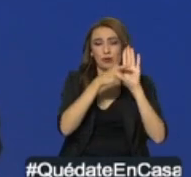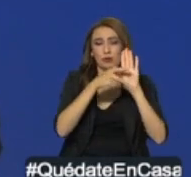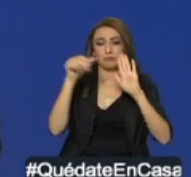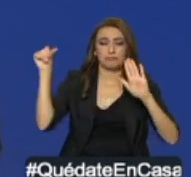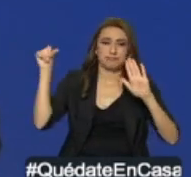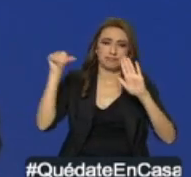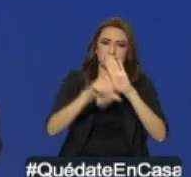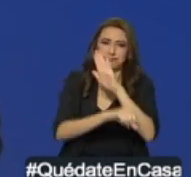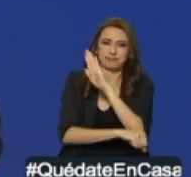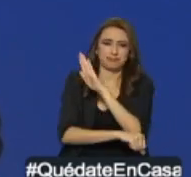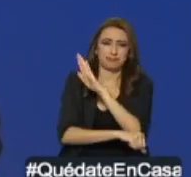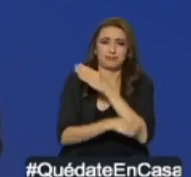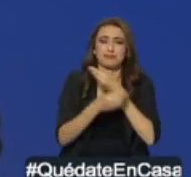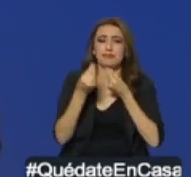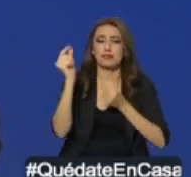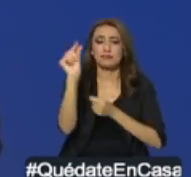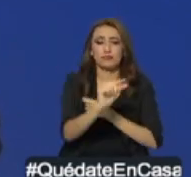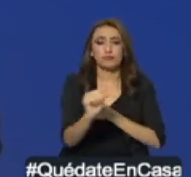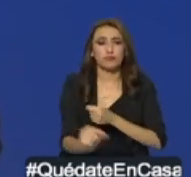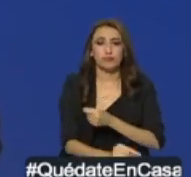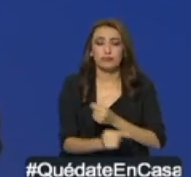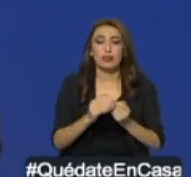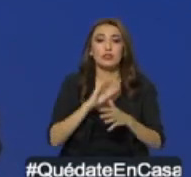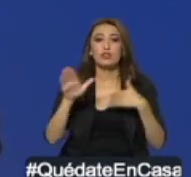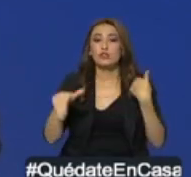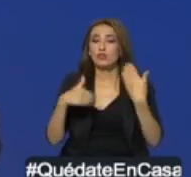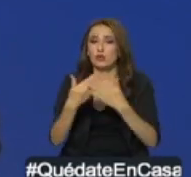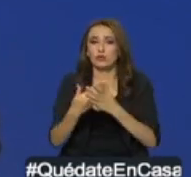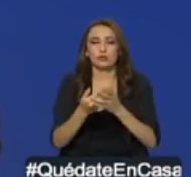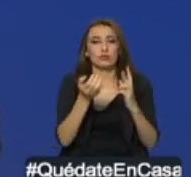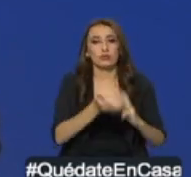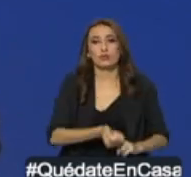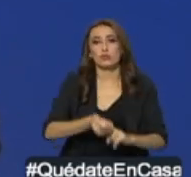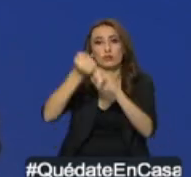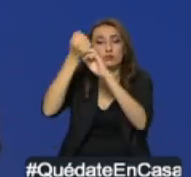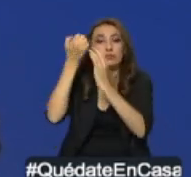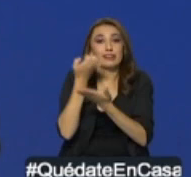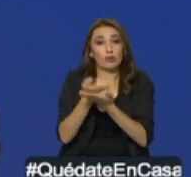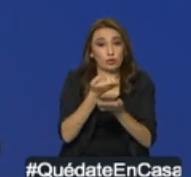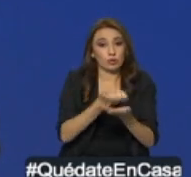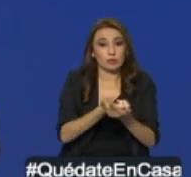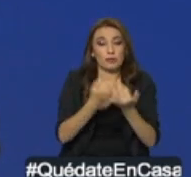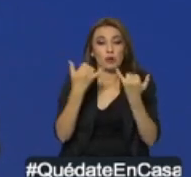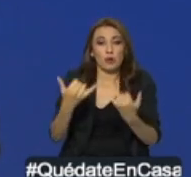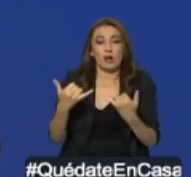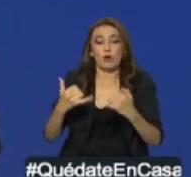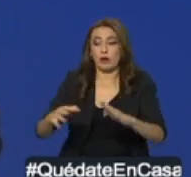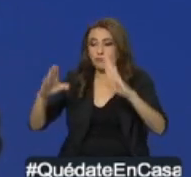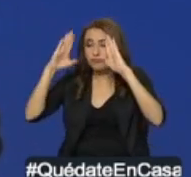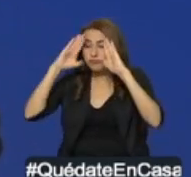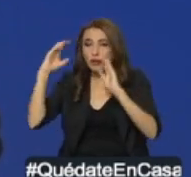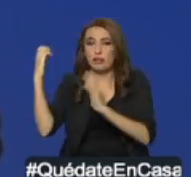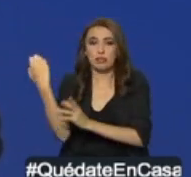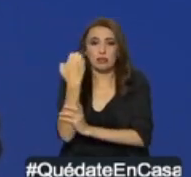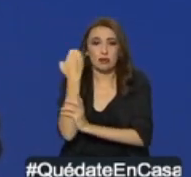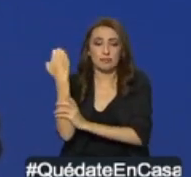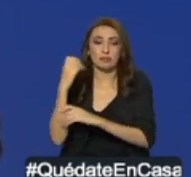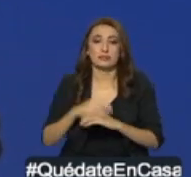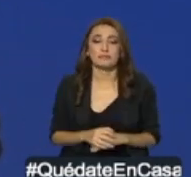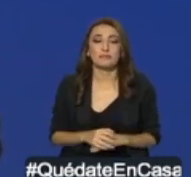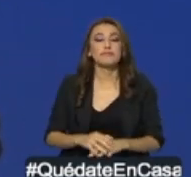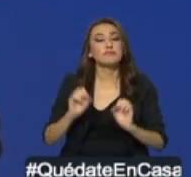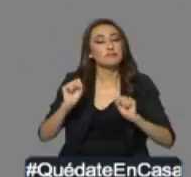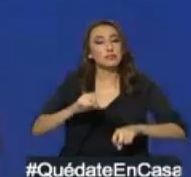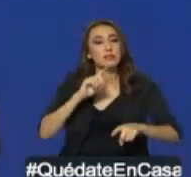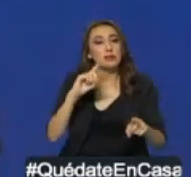negativos ha destinado todos los recursos posibles para enfrentar esta emergencia sanitaria esfuerzo que ha sido